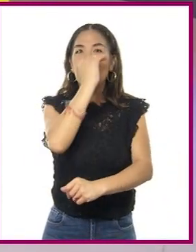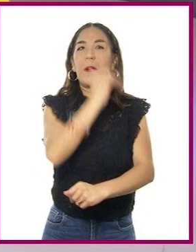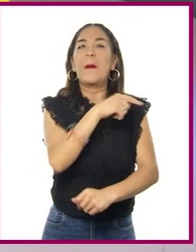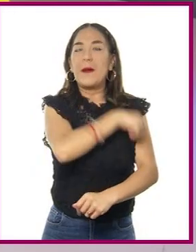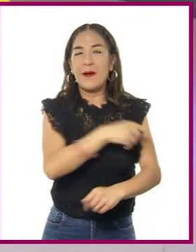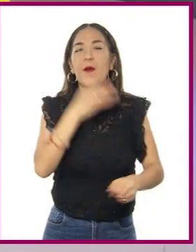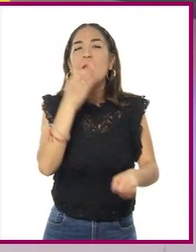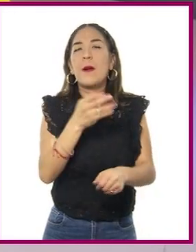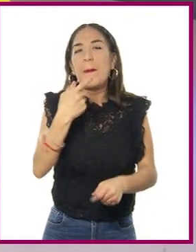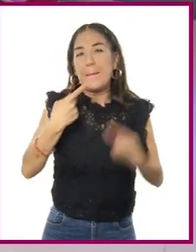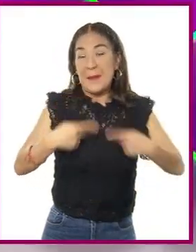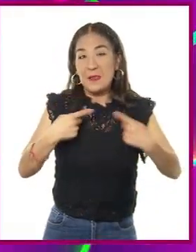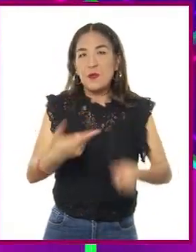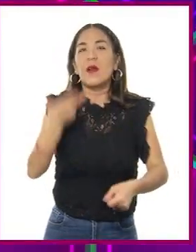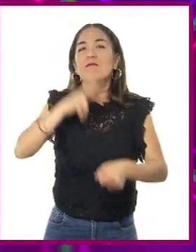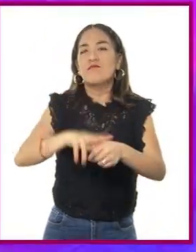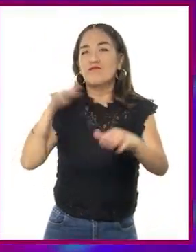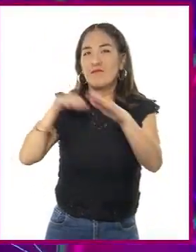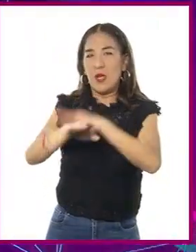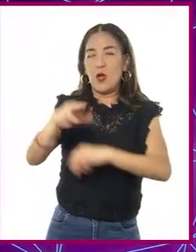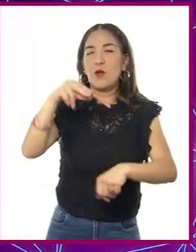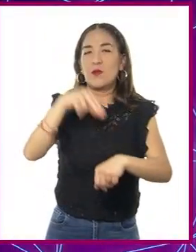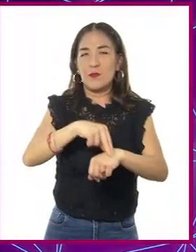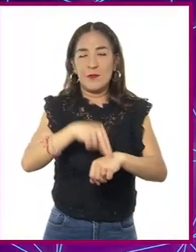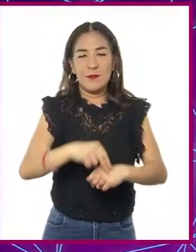el que el paciente es internado.